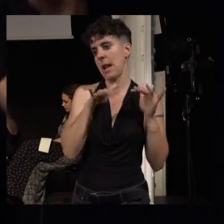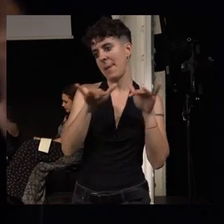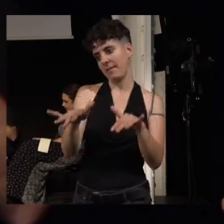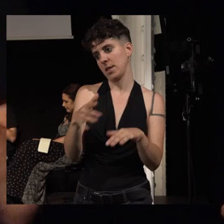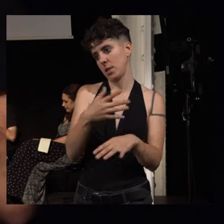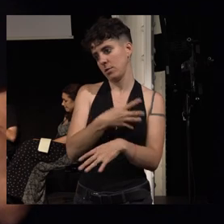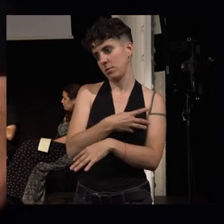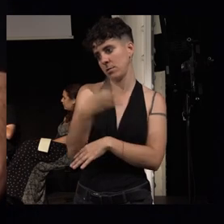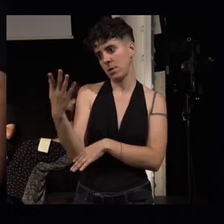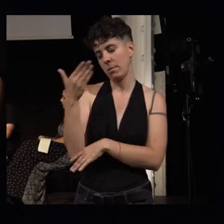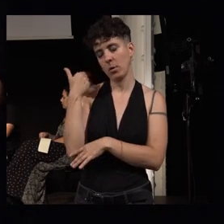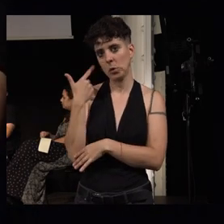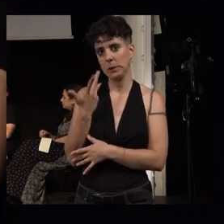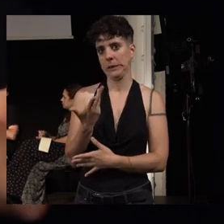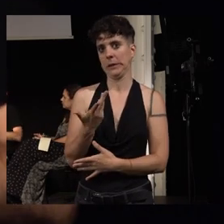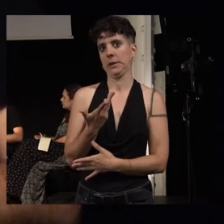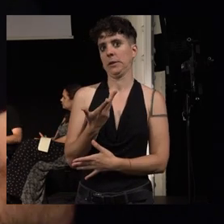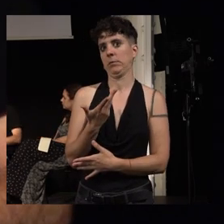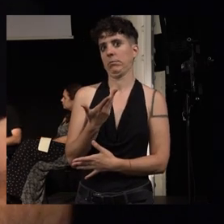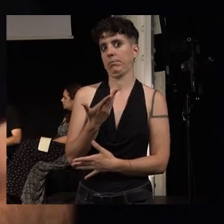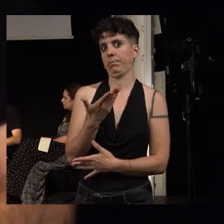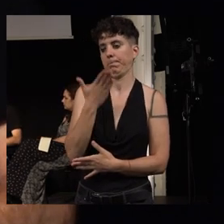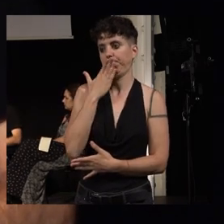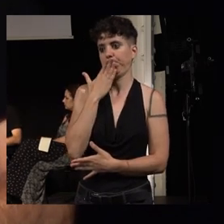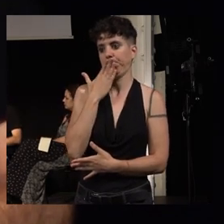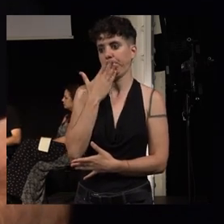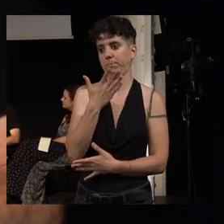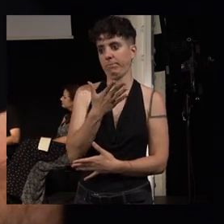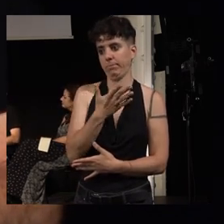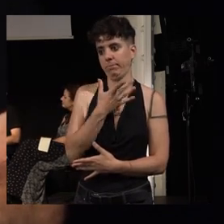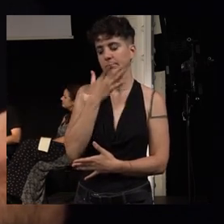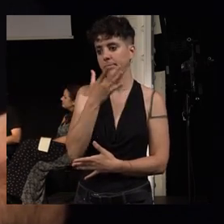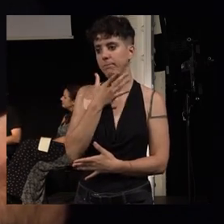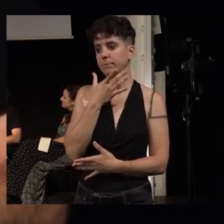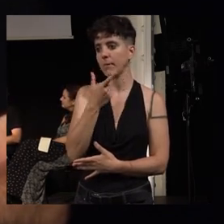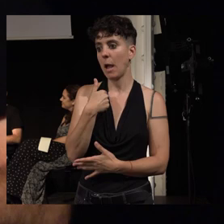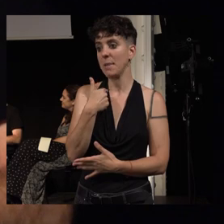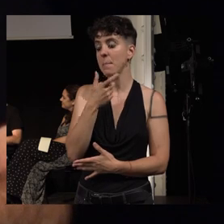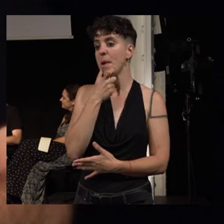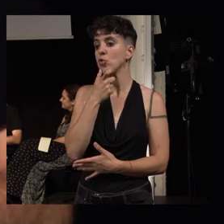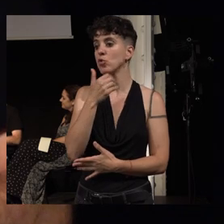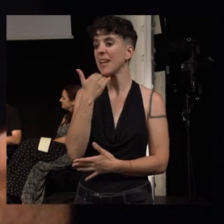mani esta del Orgullo de Madrid, ¿no? Y me gustaría saber